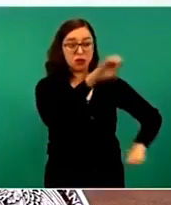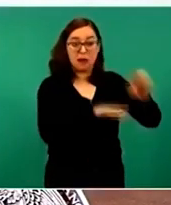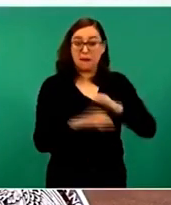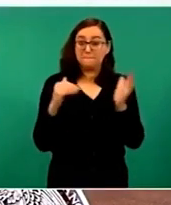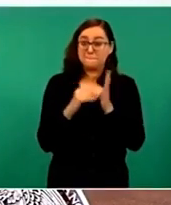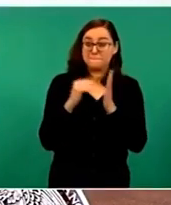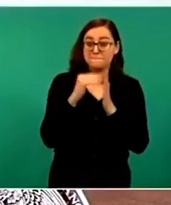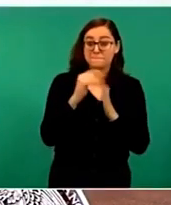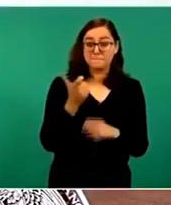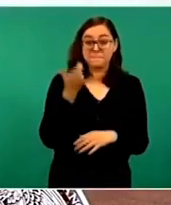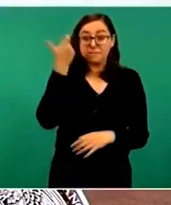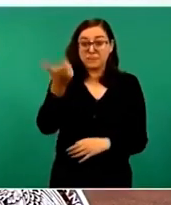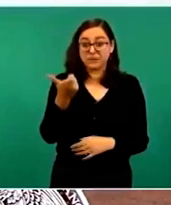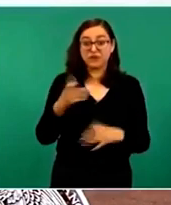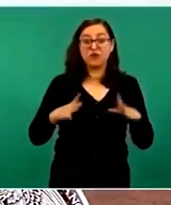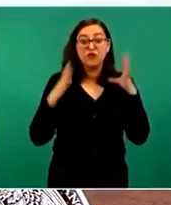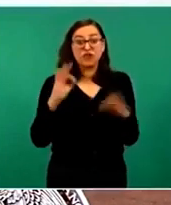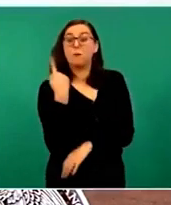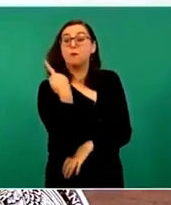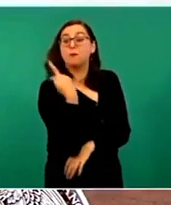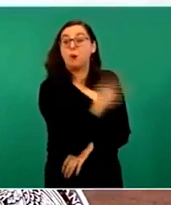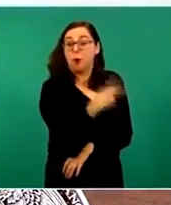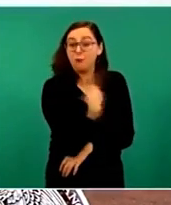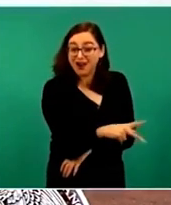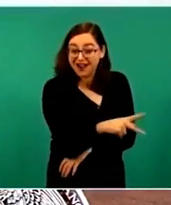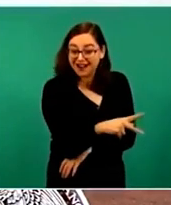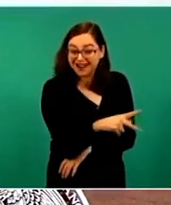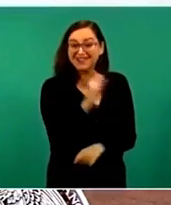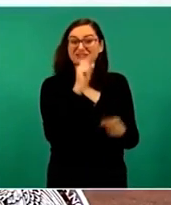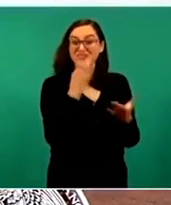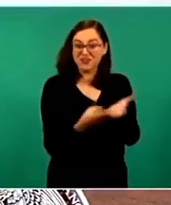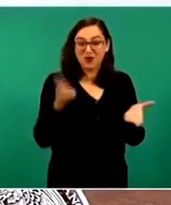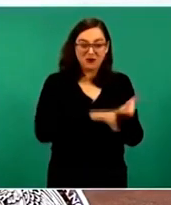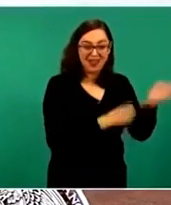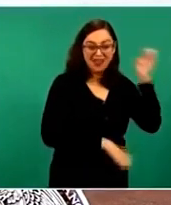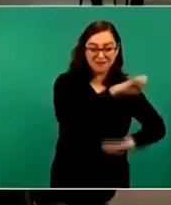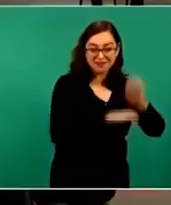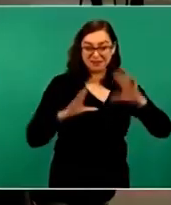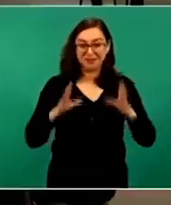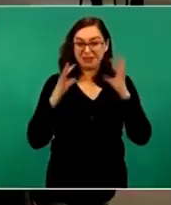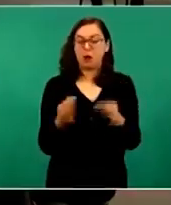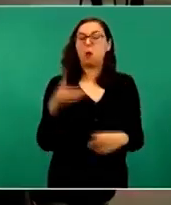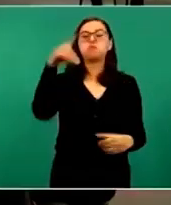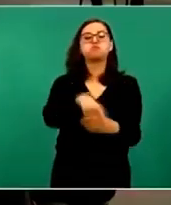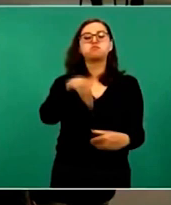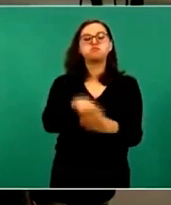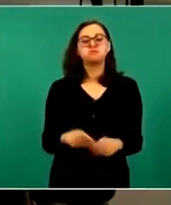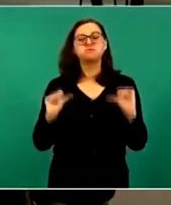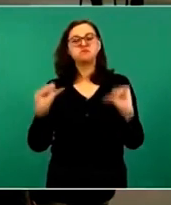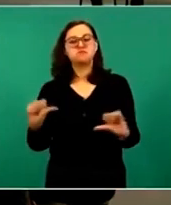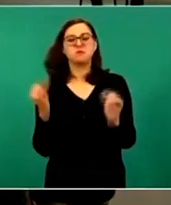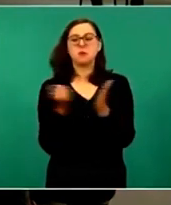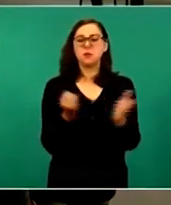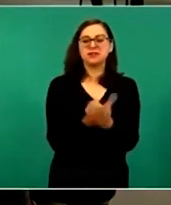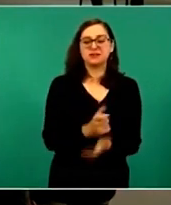a sus fundaciones para no pagar impuestos. En 2020, el 95 por ciento de los donativos de